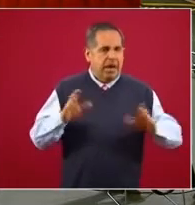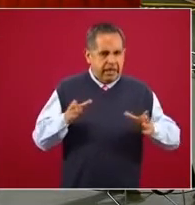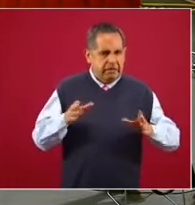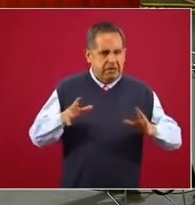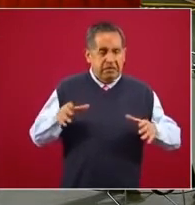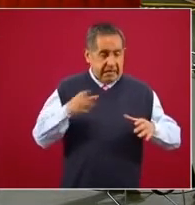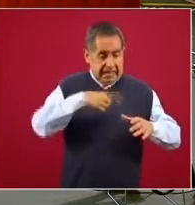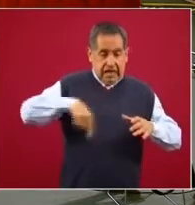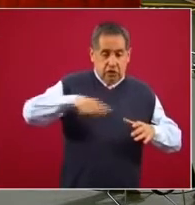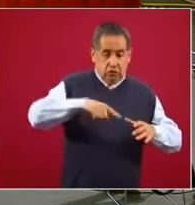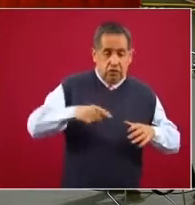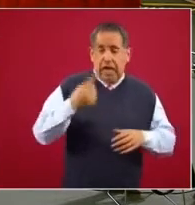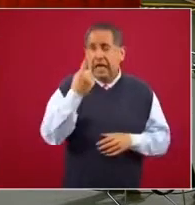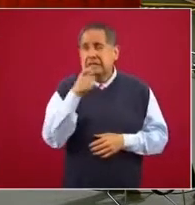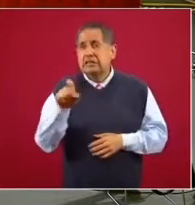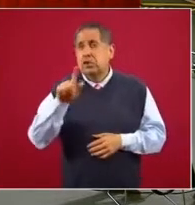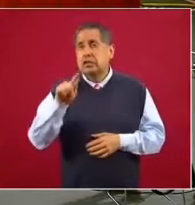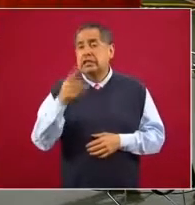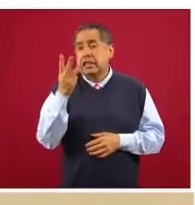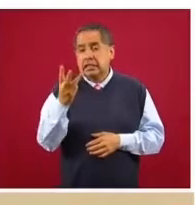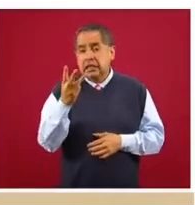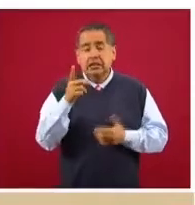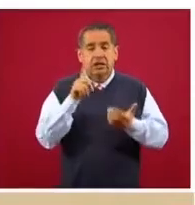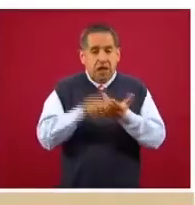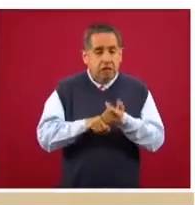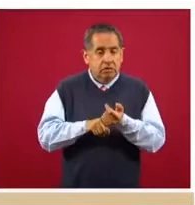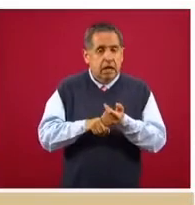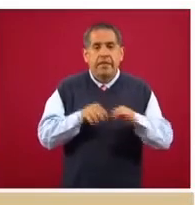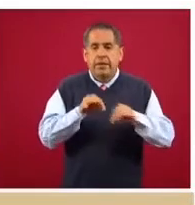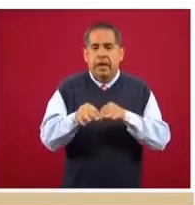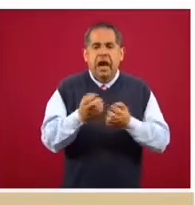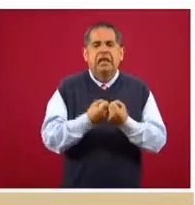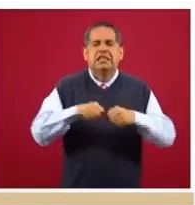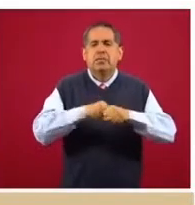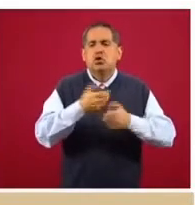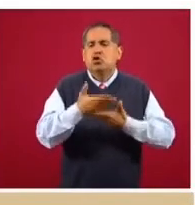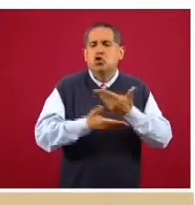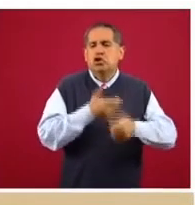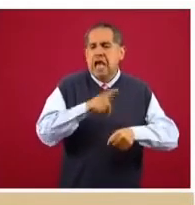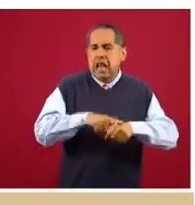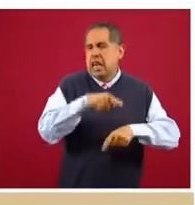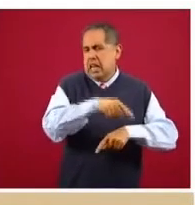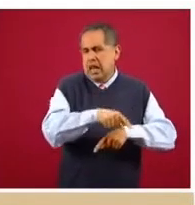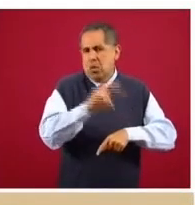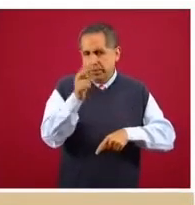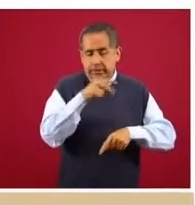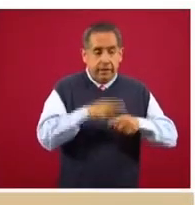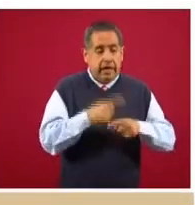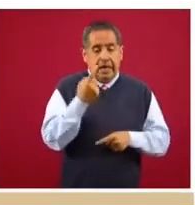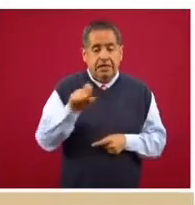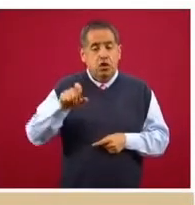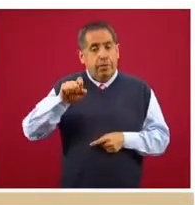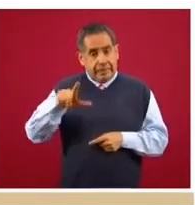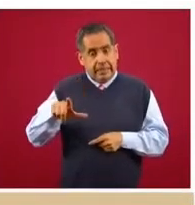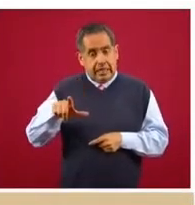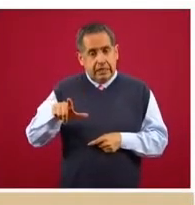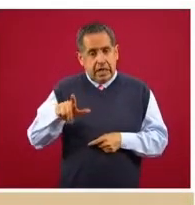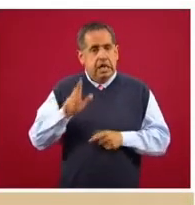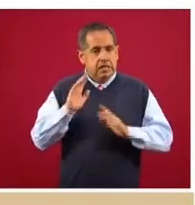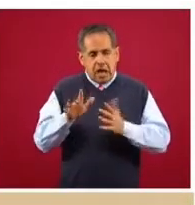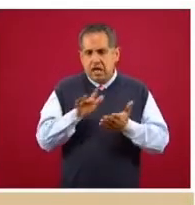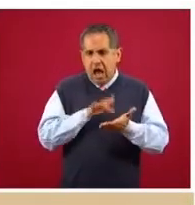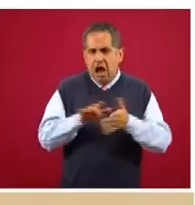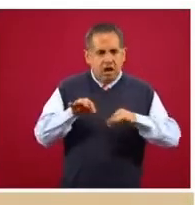los cuales 173 están ejerciendo su servicio social universitario y 127